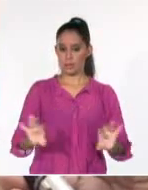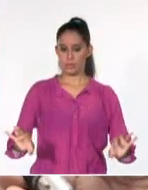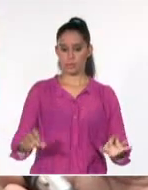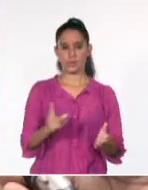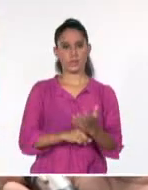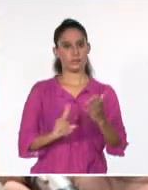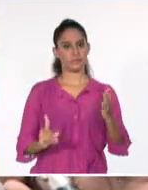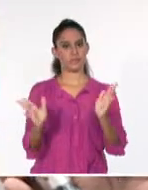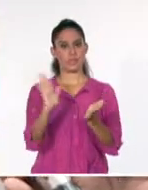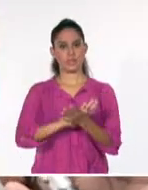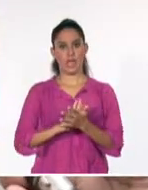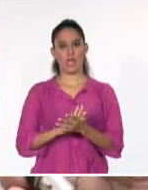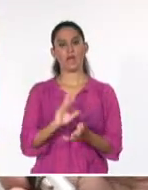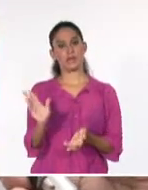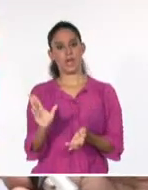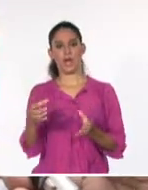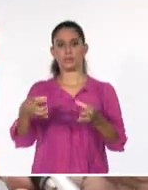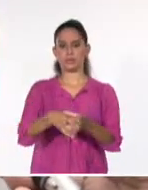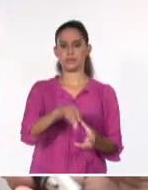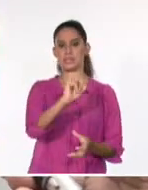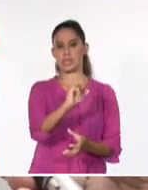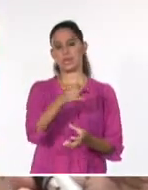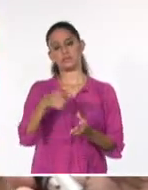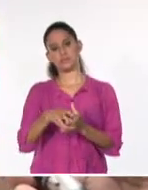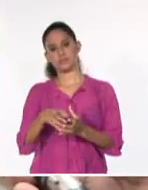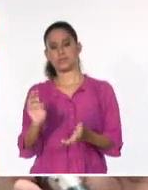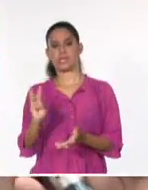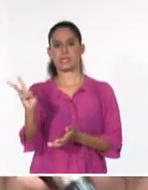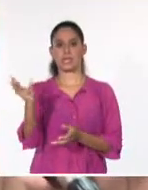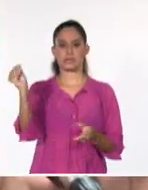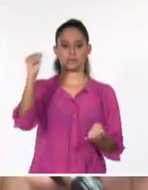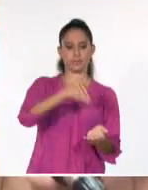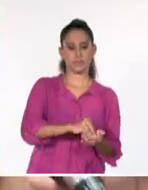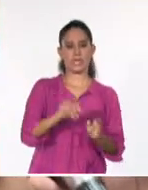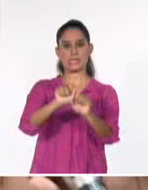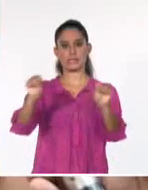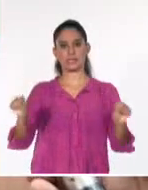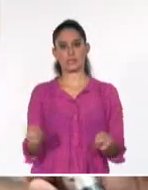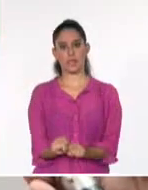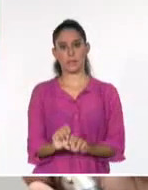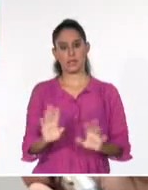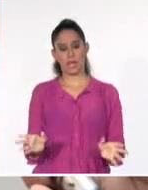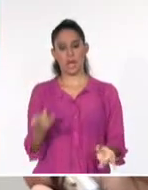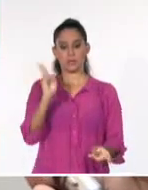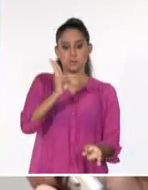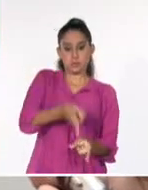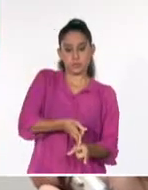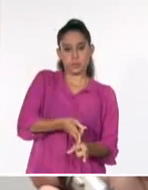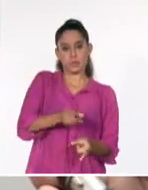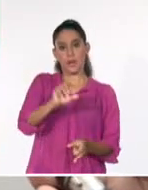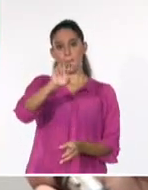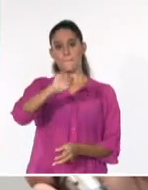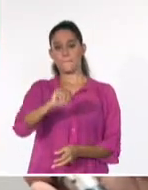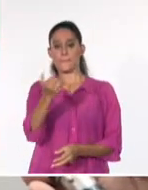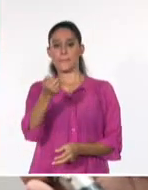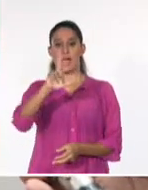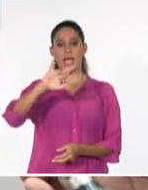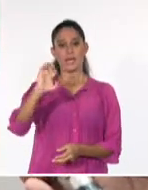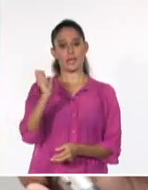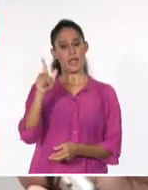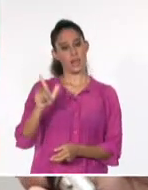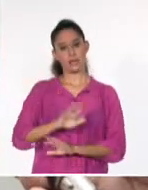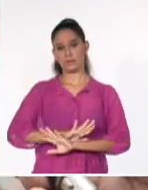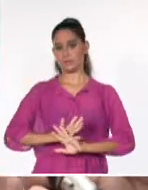la unidad 3 y la unidad 6 de la termoeléctrica RNT se incorporaron al sistema. El combustible de Mariel, del emplazamiento de